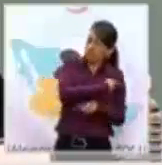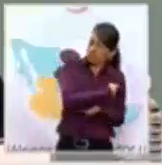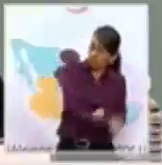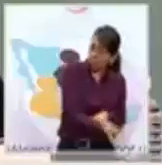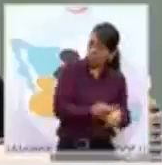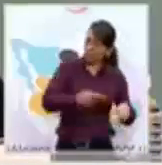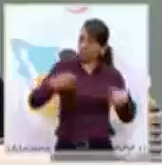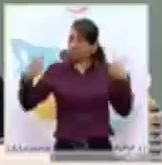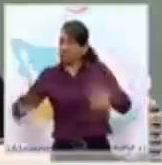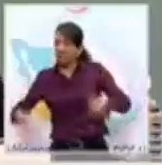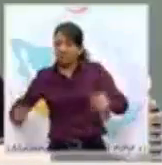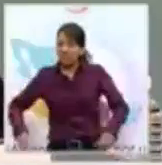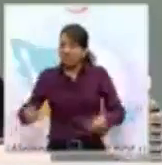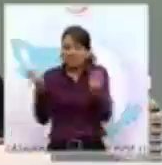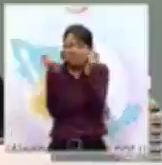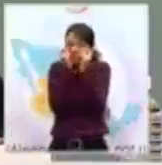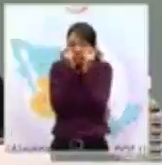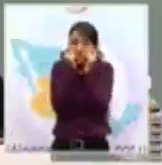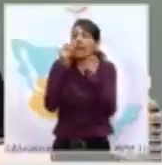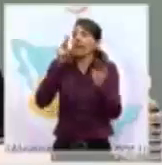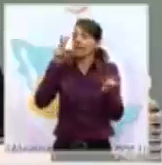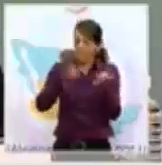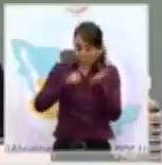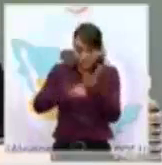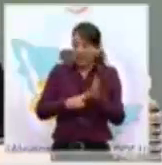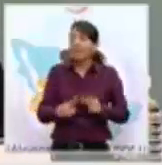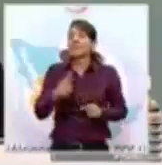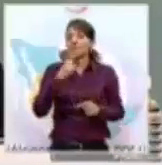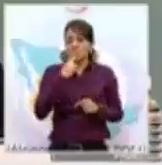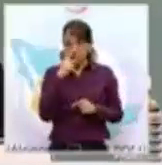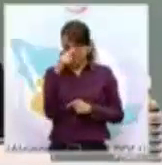si vienes del decil más rico.